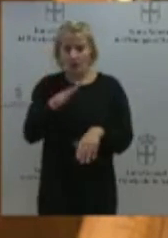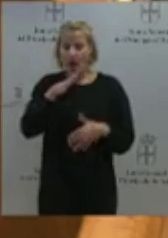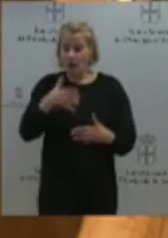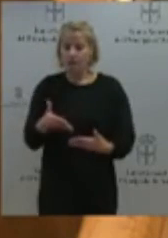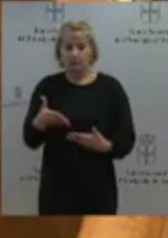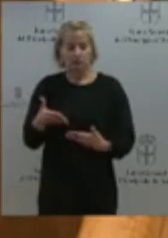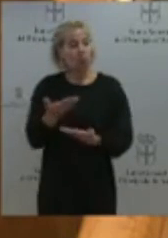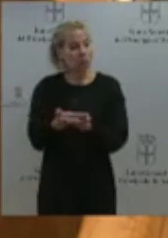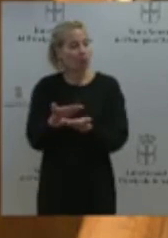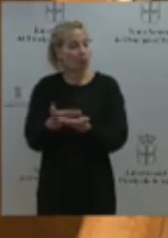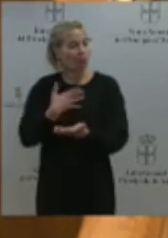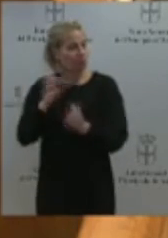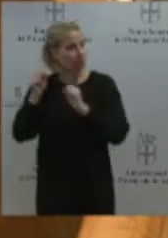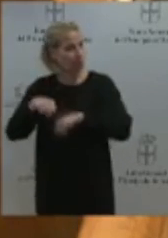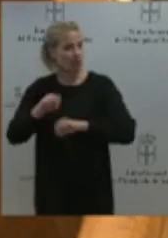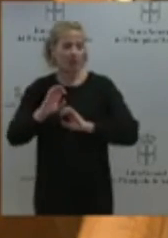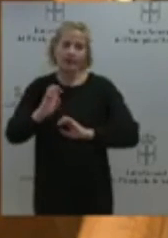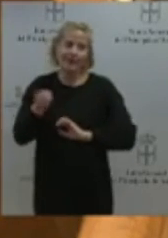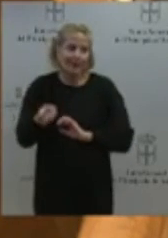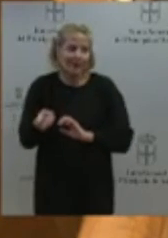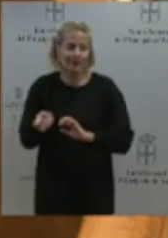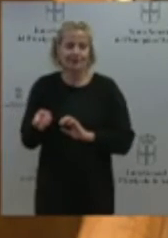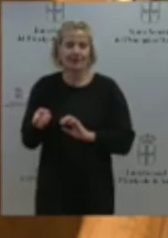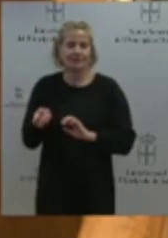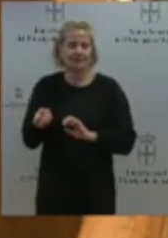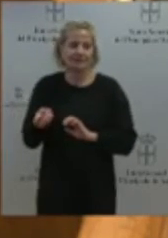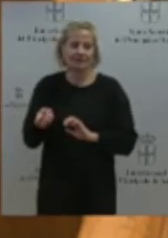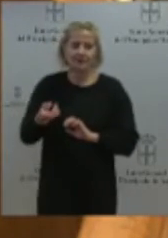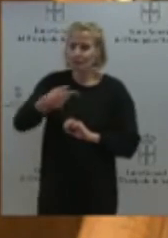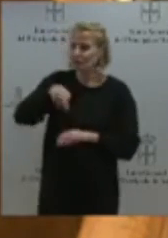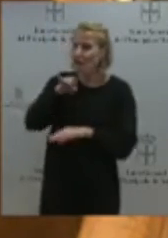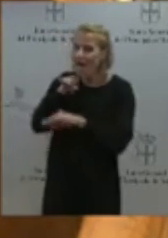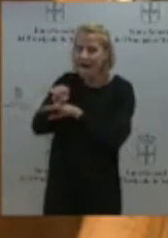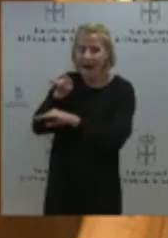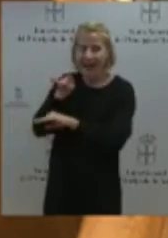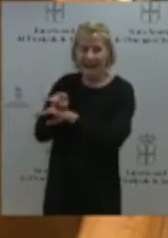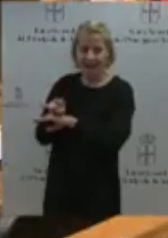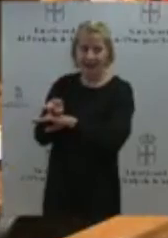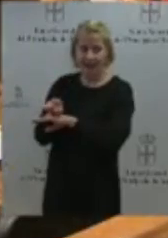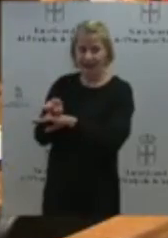voy a engañar al pueblo asturiano prometiendo falsas esperanzas que son imposibles de cumplir.